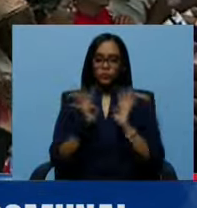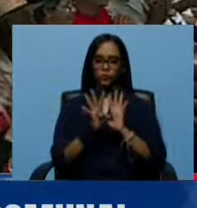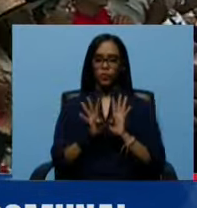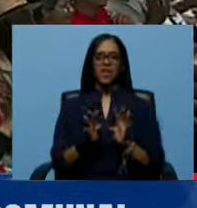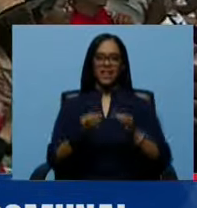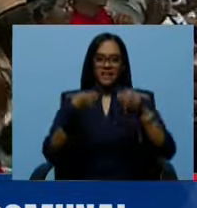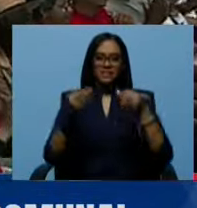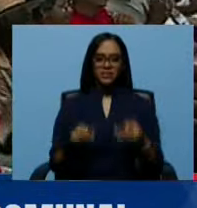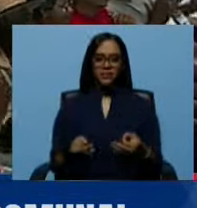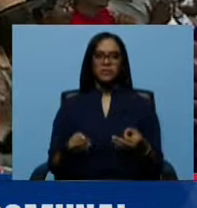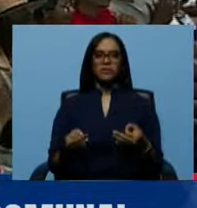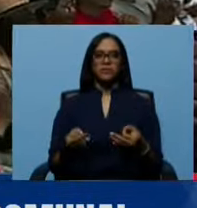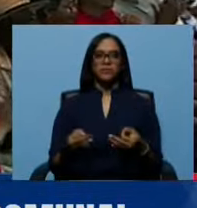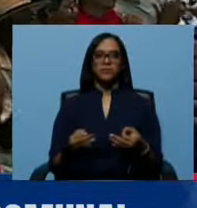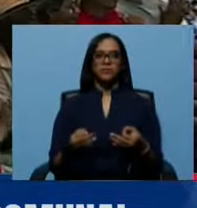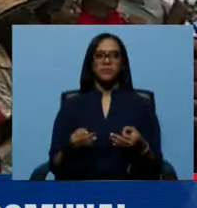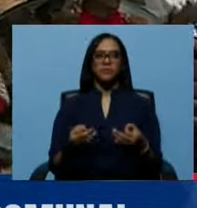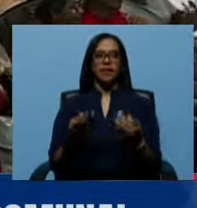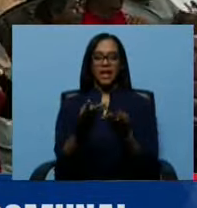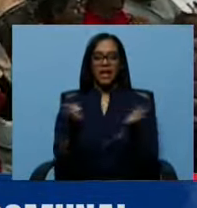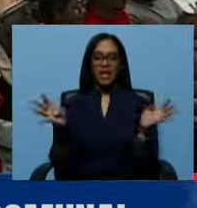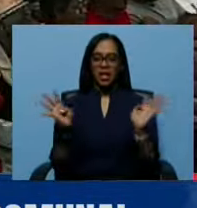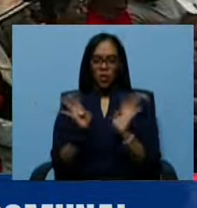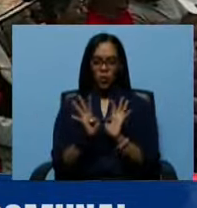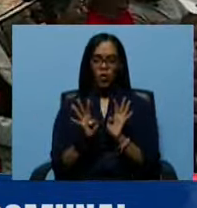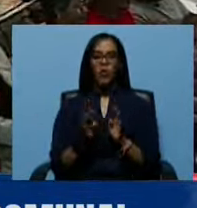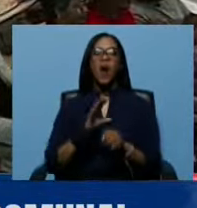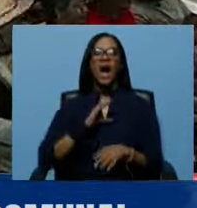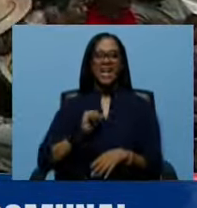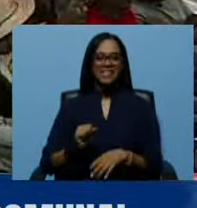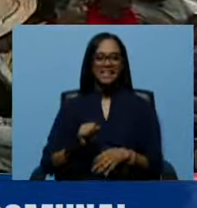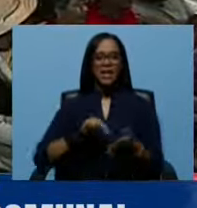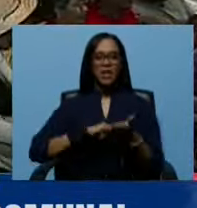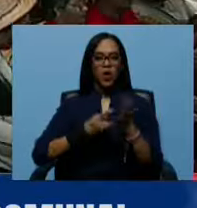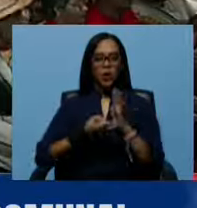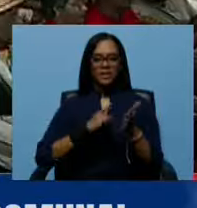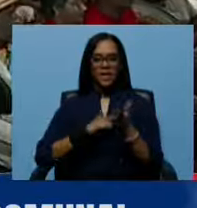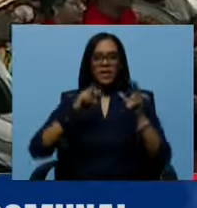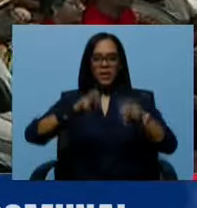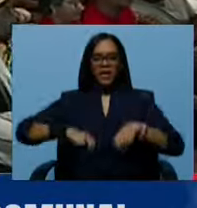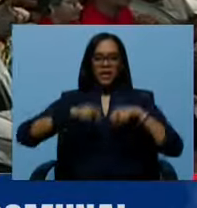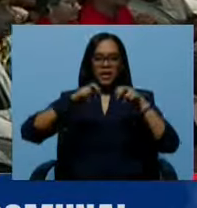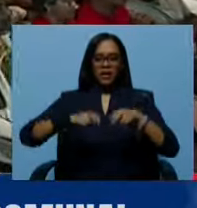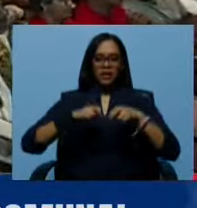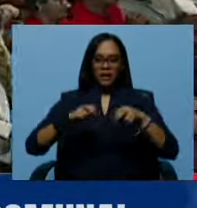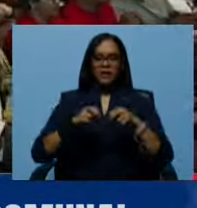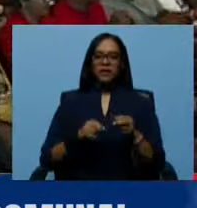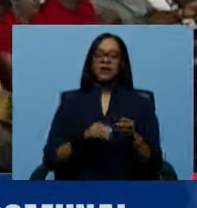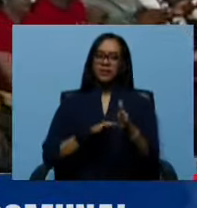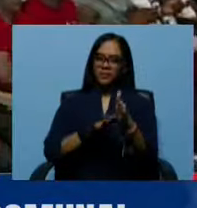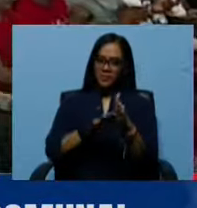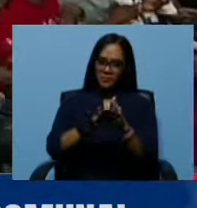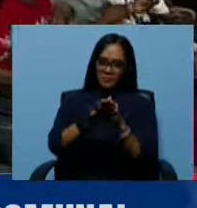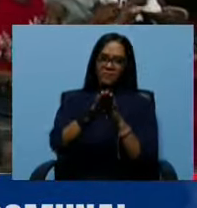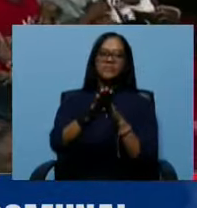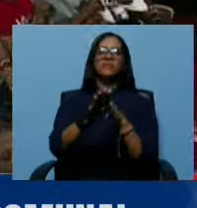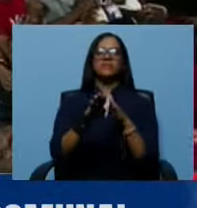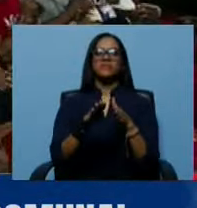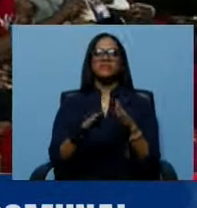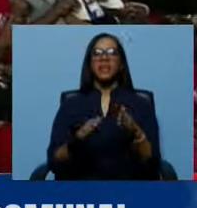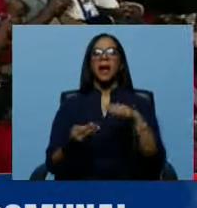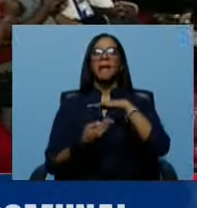Prado, el conuco es el concepto agroecológico sostenible de raíz